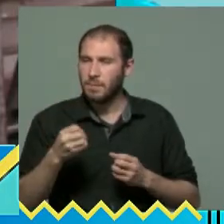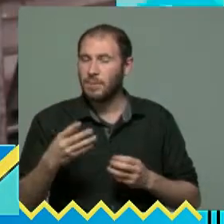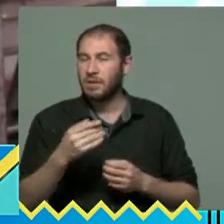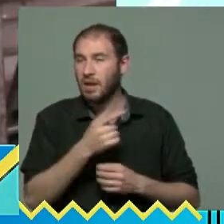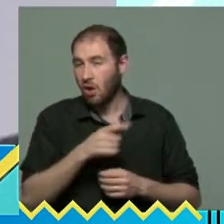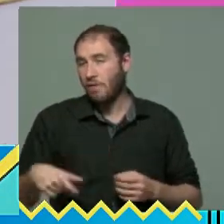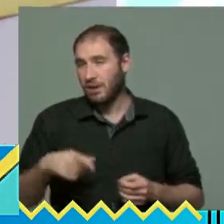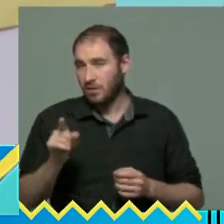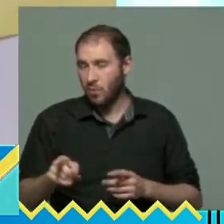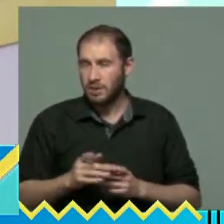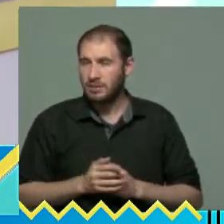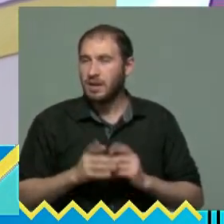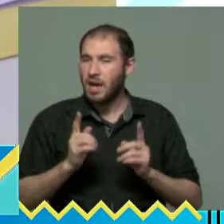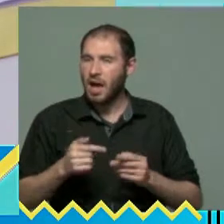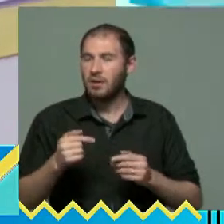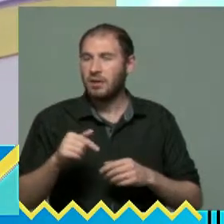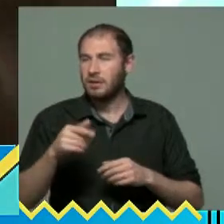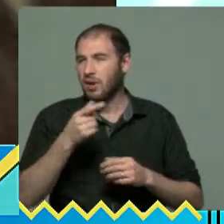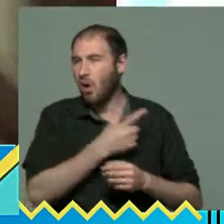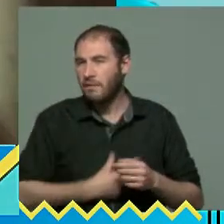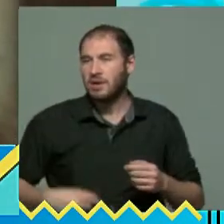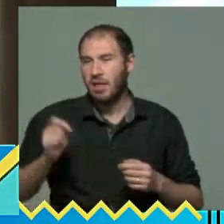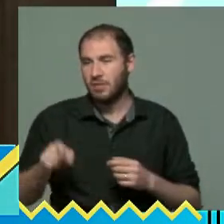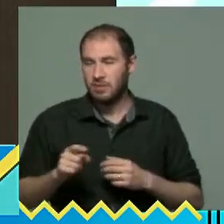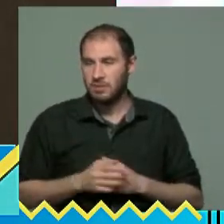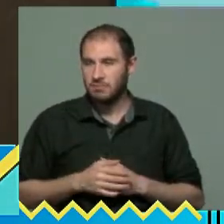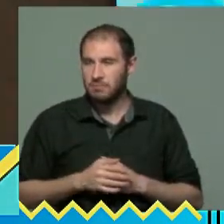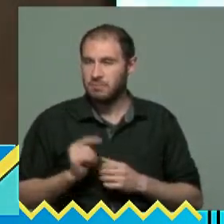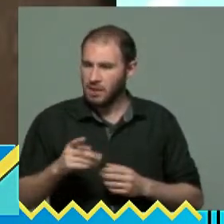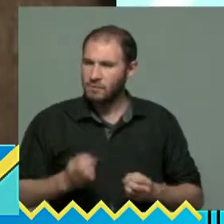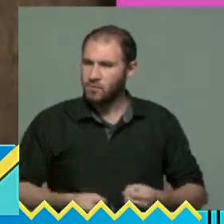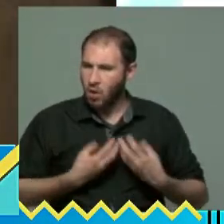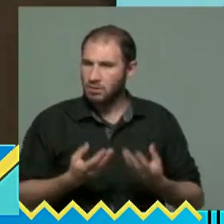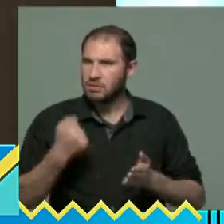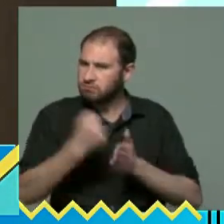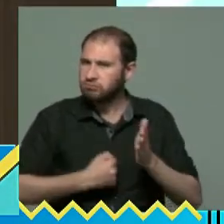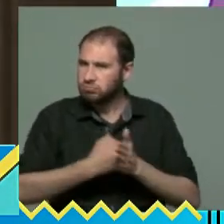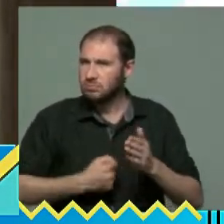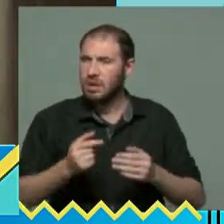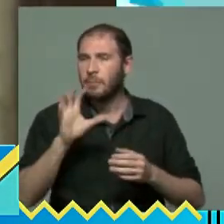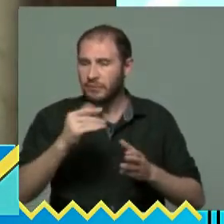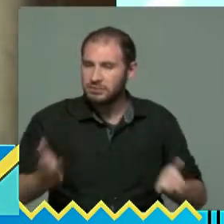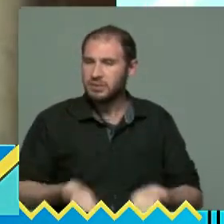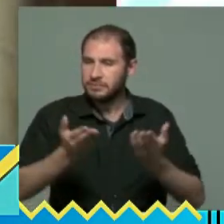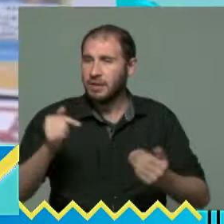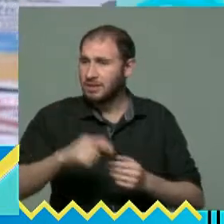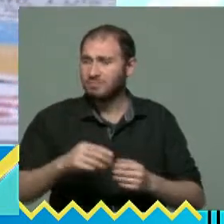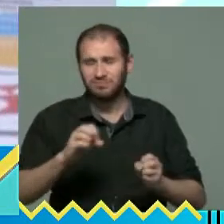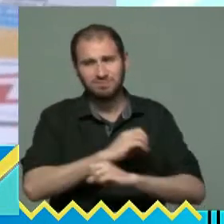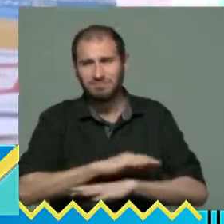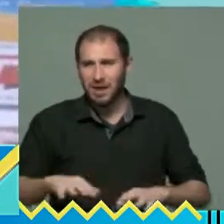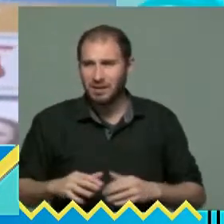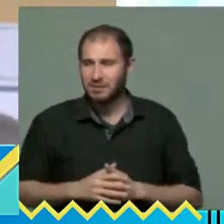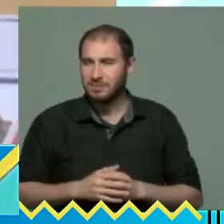bonaerense igual que ella, estamos disfrutando hoy los bonaerenses, ¿no? Una gobernadora que está dispuesta a luchar para sacar una provincia que realmente está muy golpeada, ¿no? Con